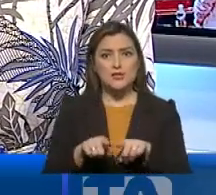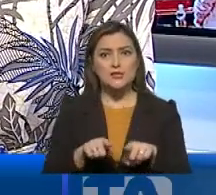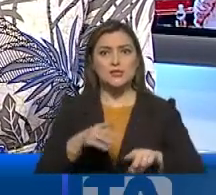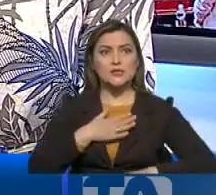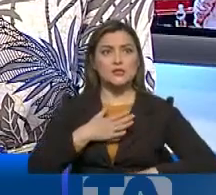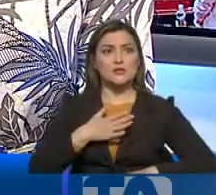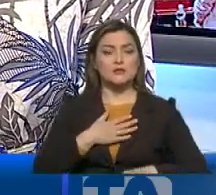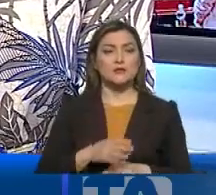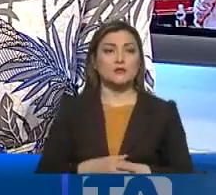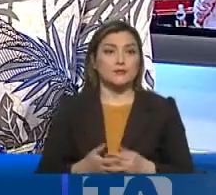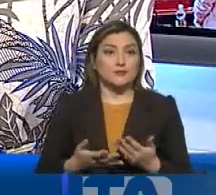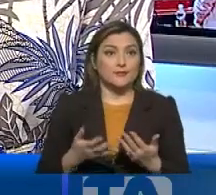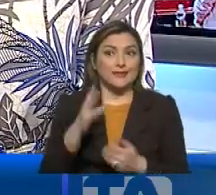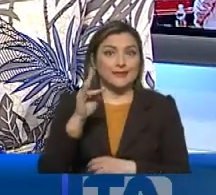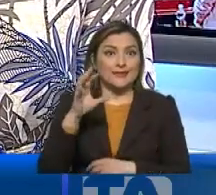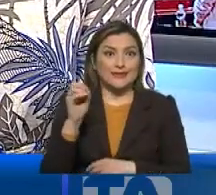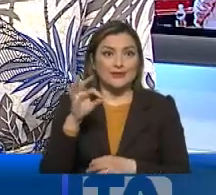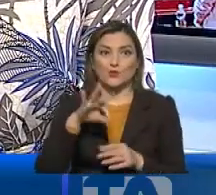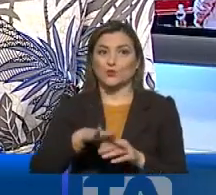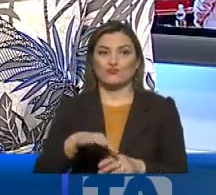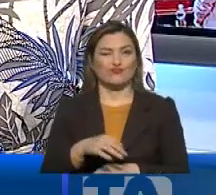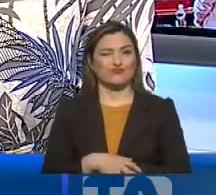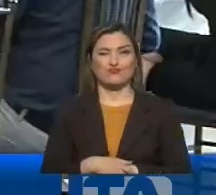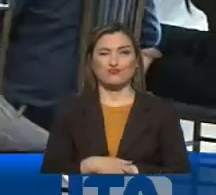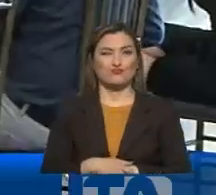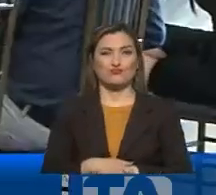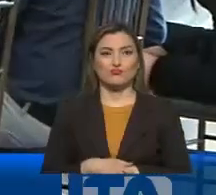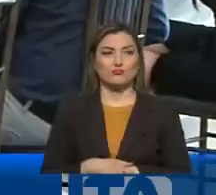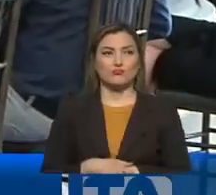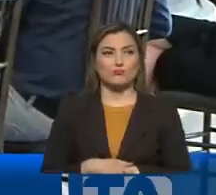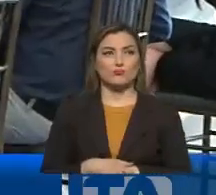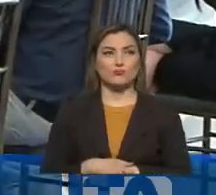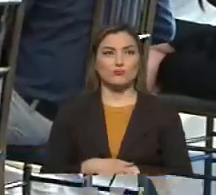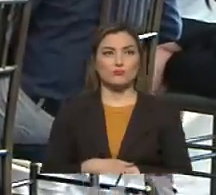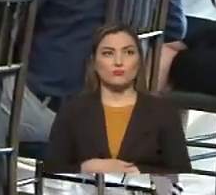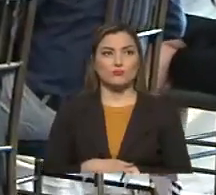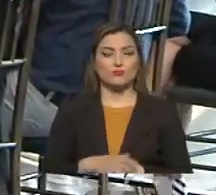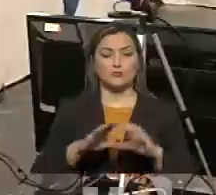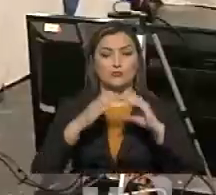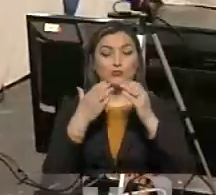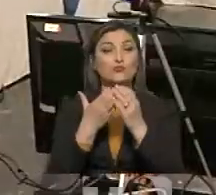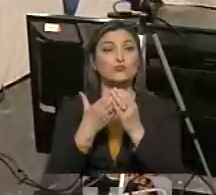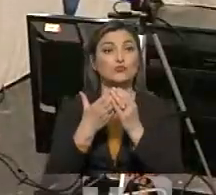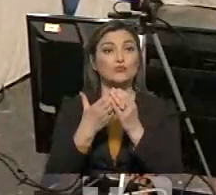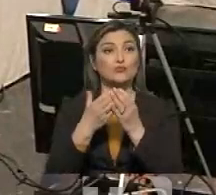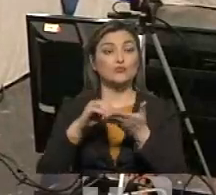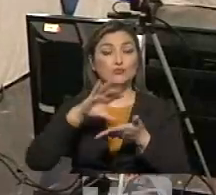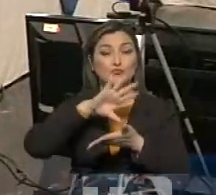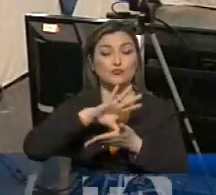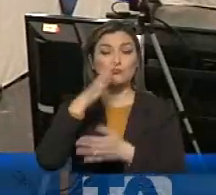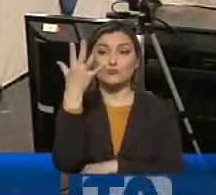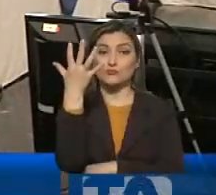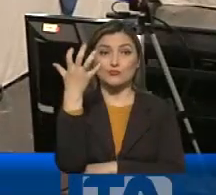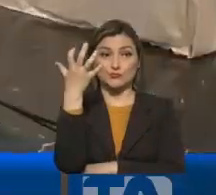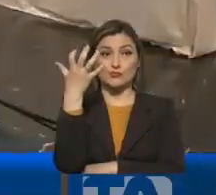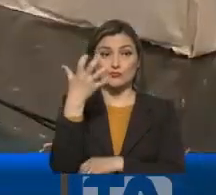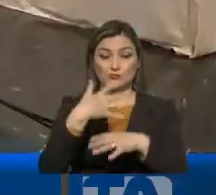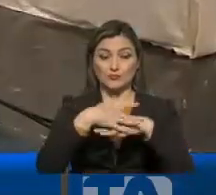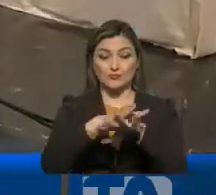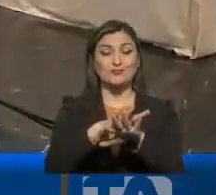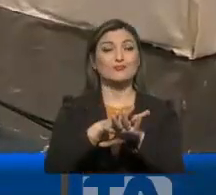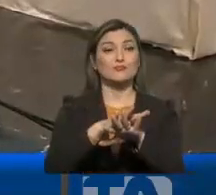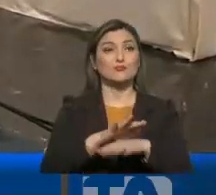pero ninguno tiene los 70 votos son 15 las comisiones legislativas que deberán integrarse en este